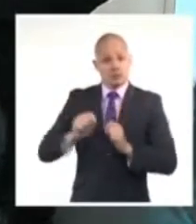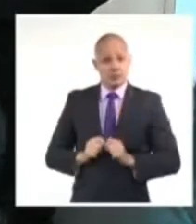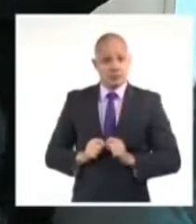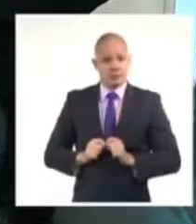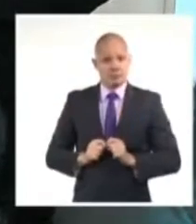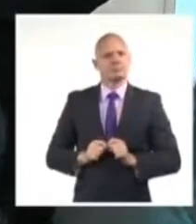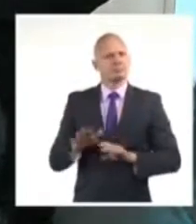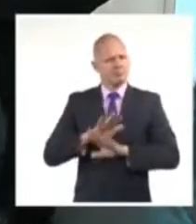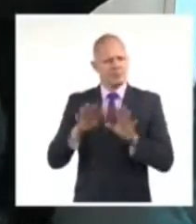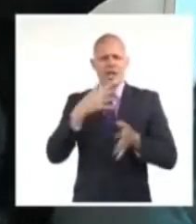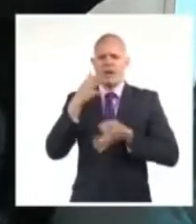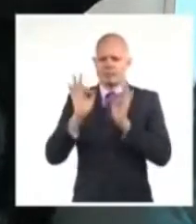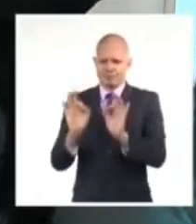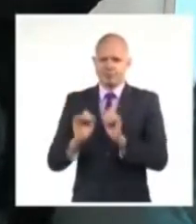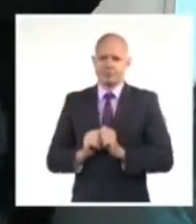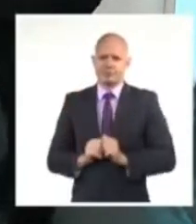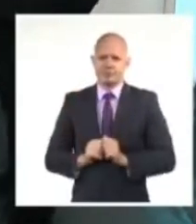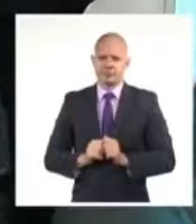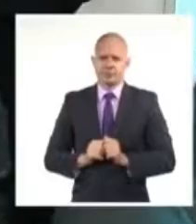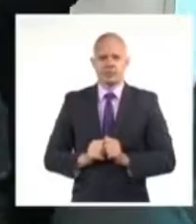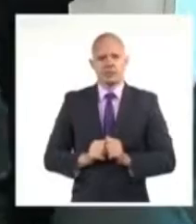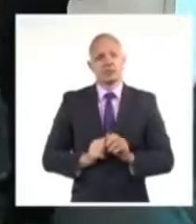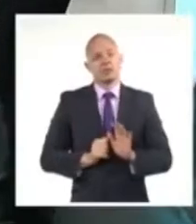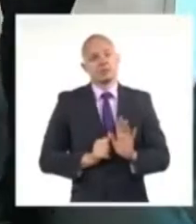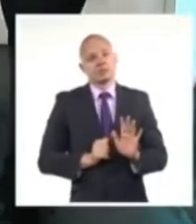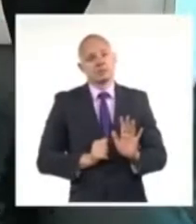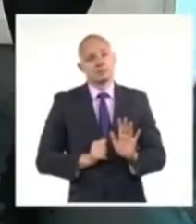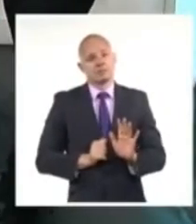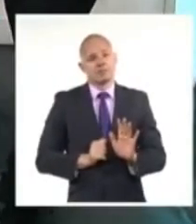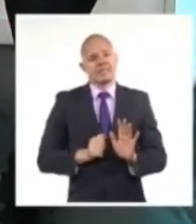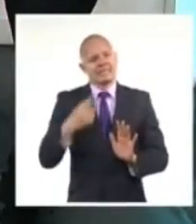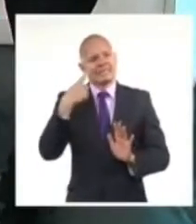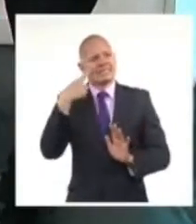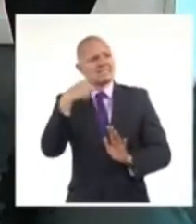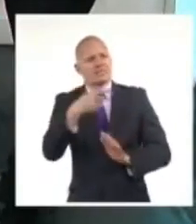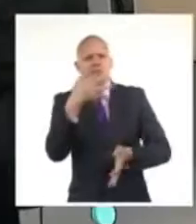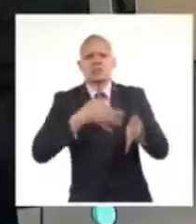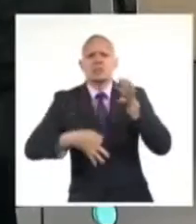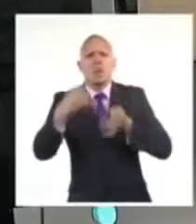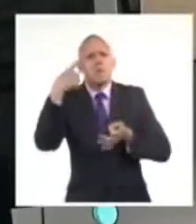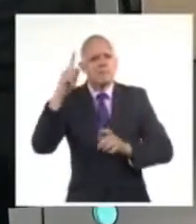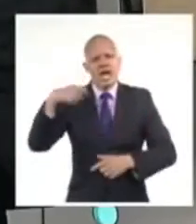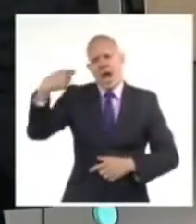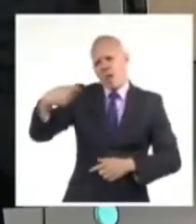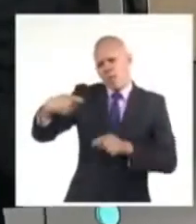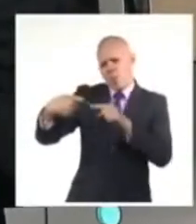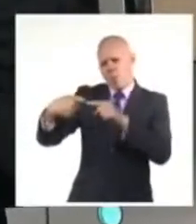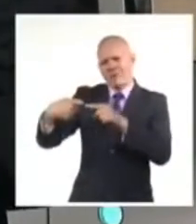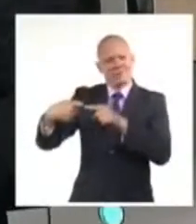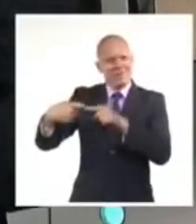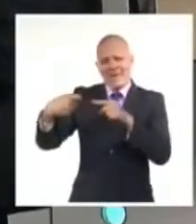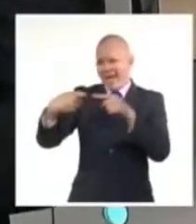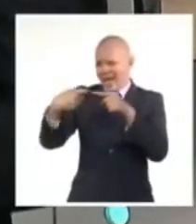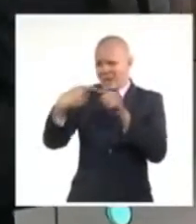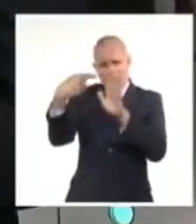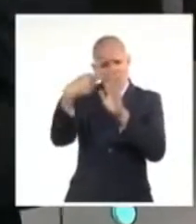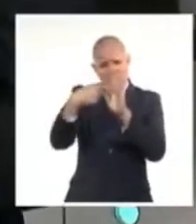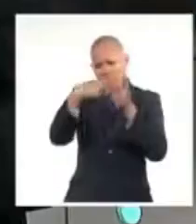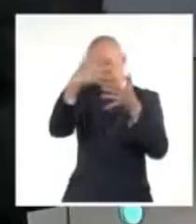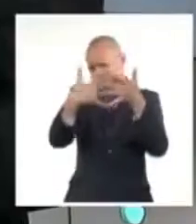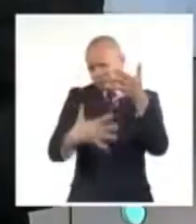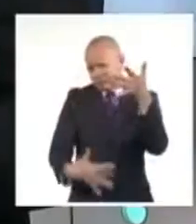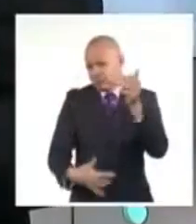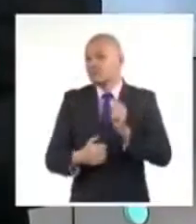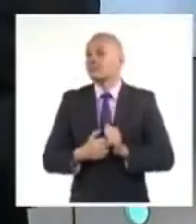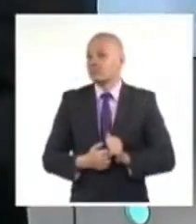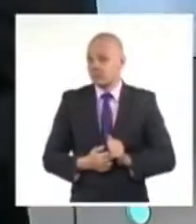los jueces. Por los tribunales. Pero en realidad la gama en la cual se desenvuelven los juristas es muy amplia. Es muy